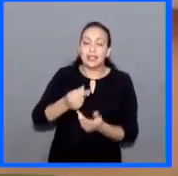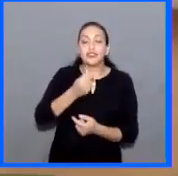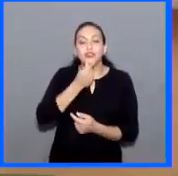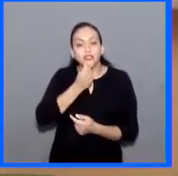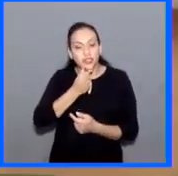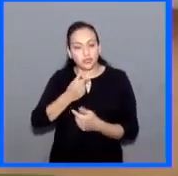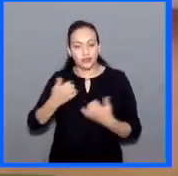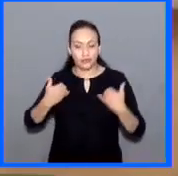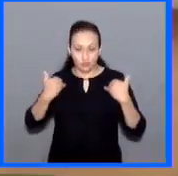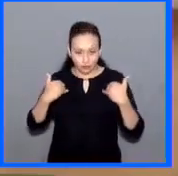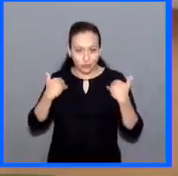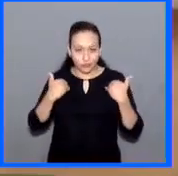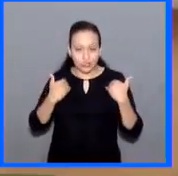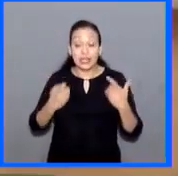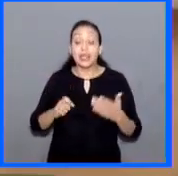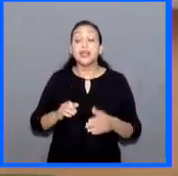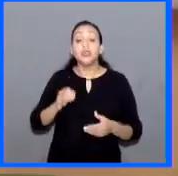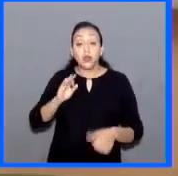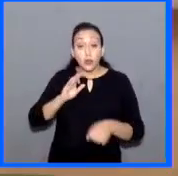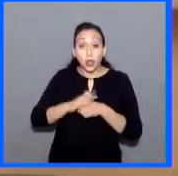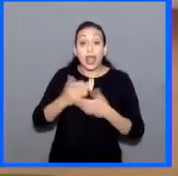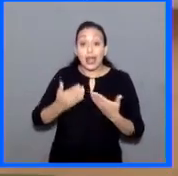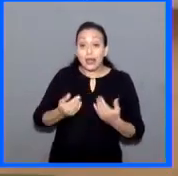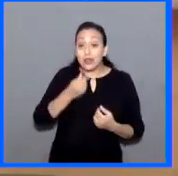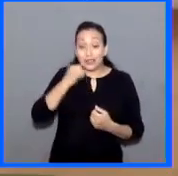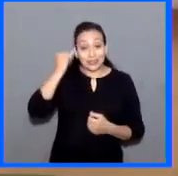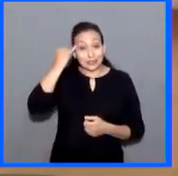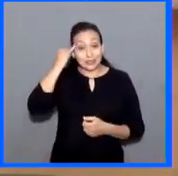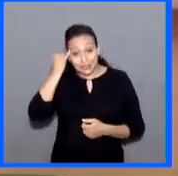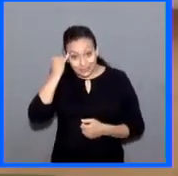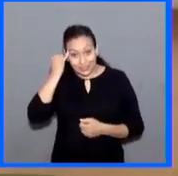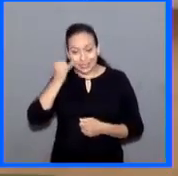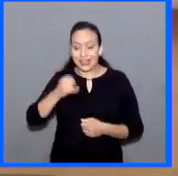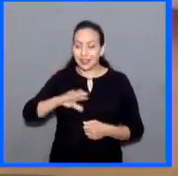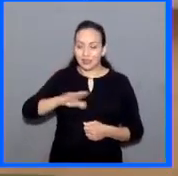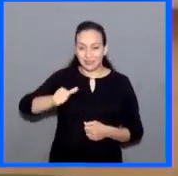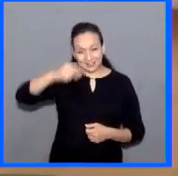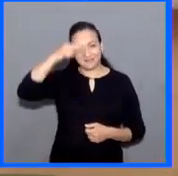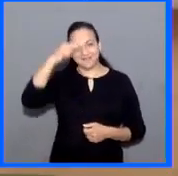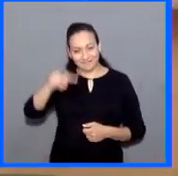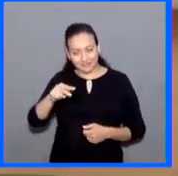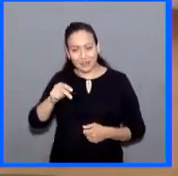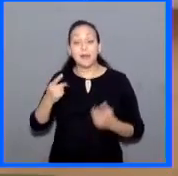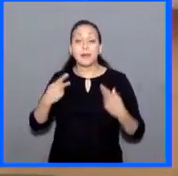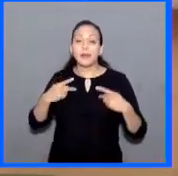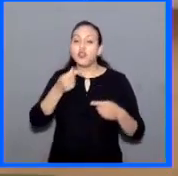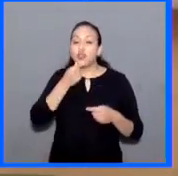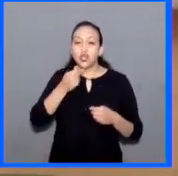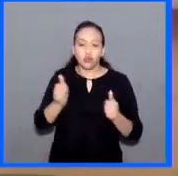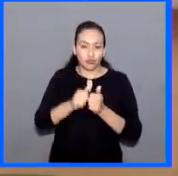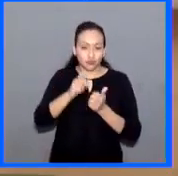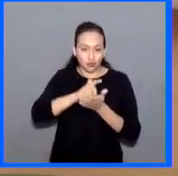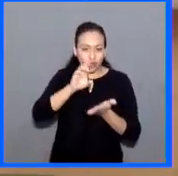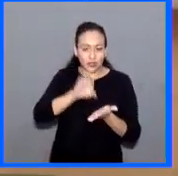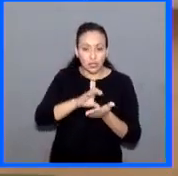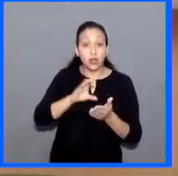que amplía la protección a las infancias indígenas, afrodescendientes, con discapacidad o en contextos de